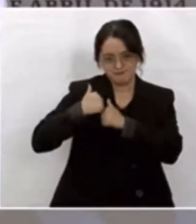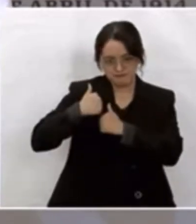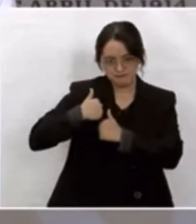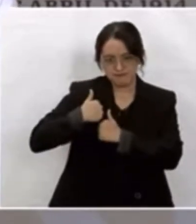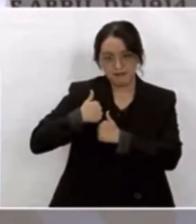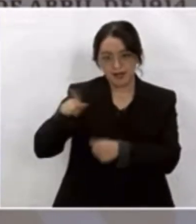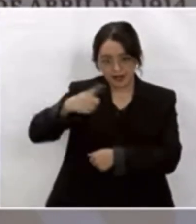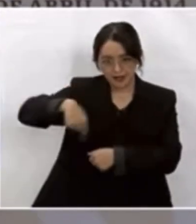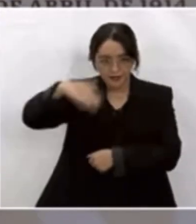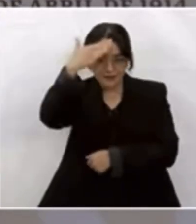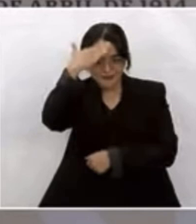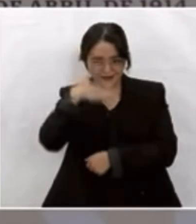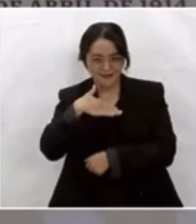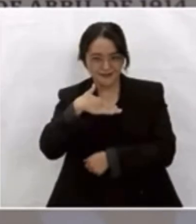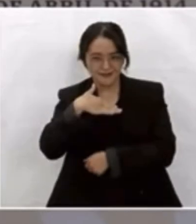saben